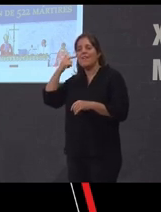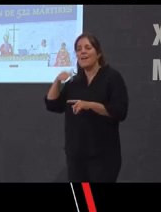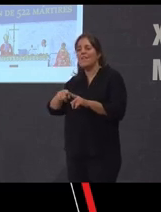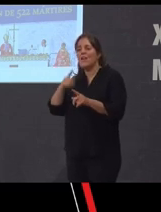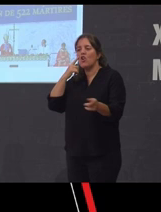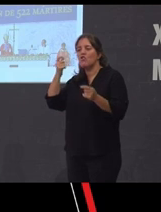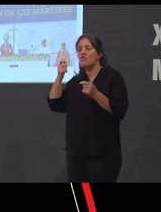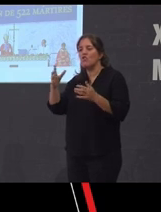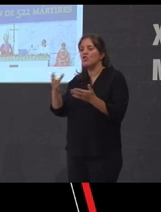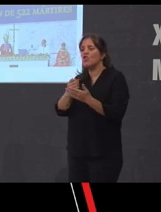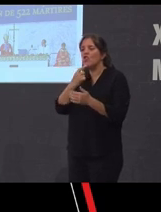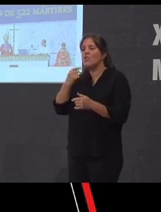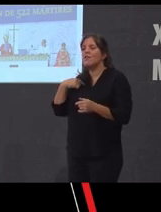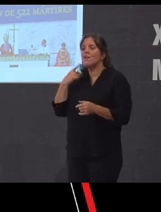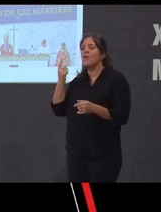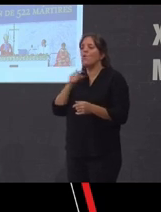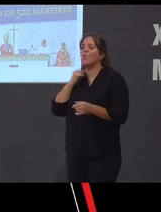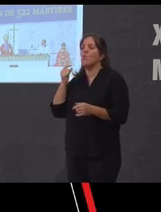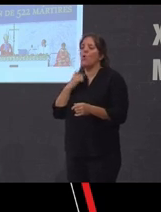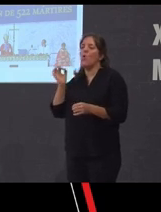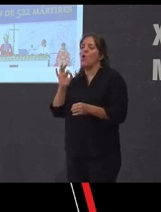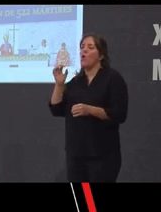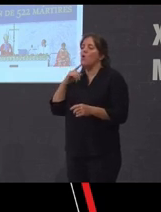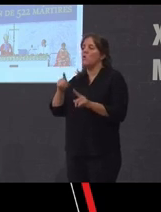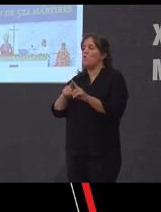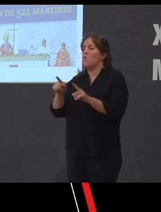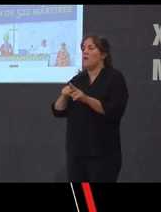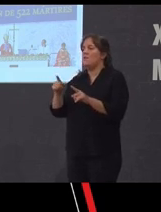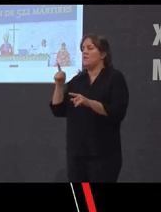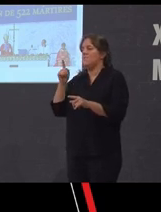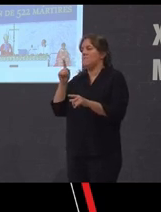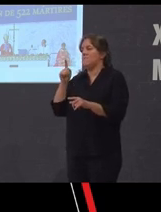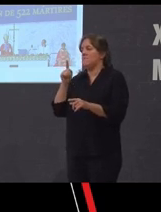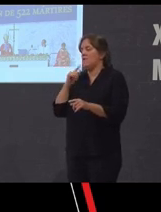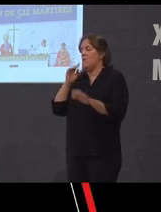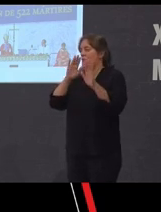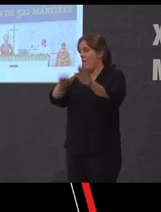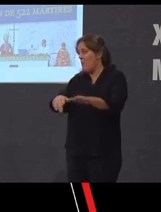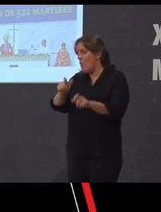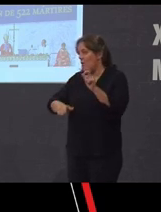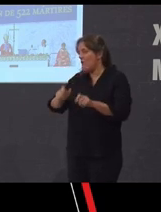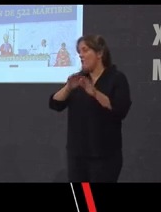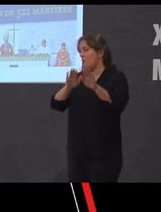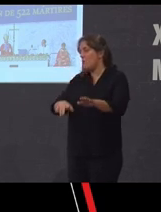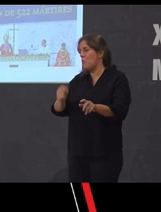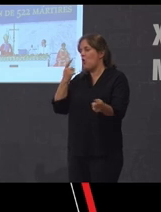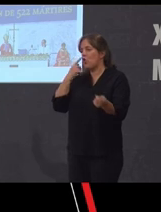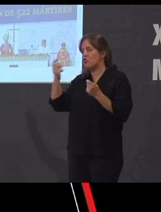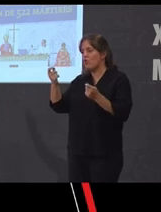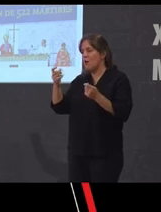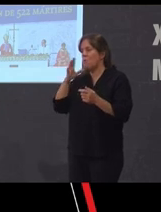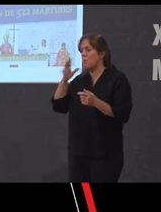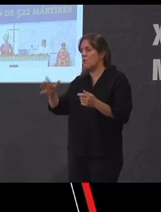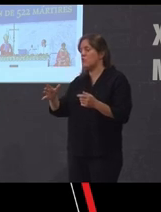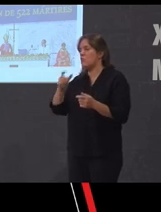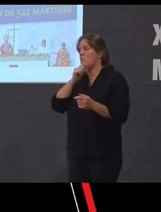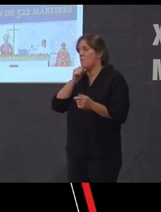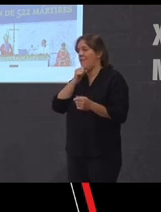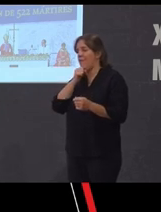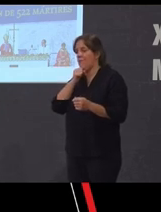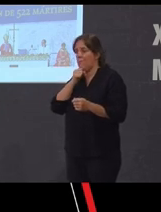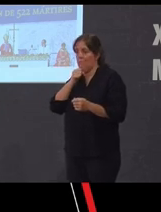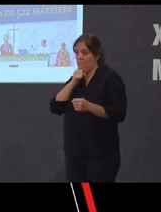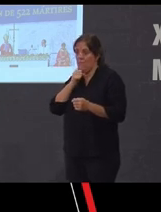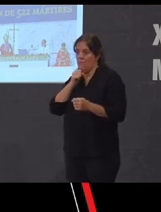baixo control do clero, ou baixo control dunha militancia moi controlada. E, polo tanto, ven un embellecemento. Se collemos a Igrexa do